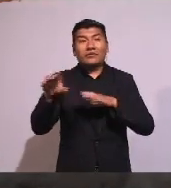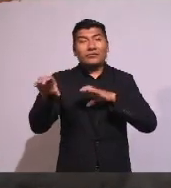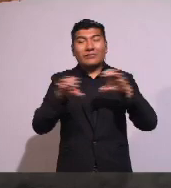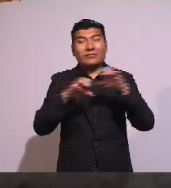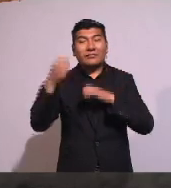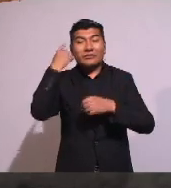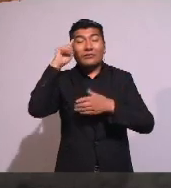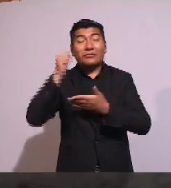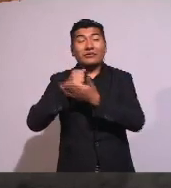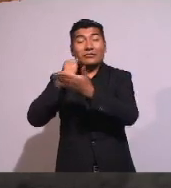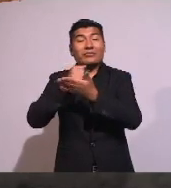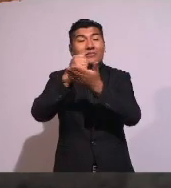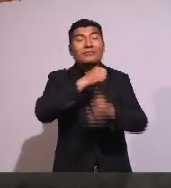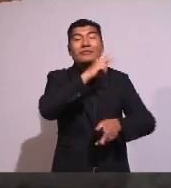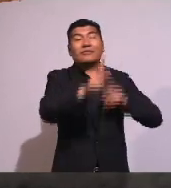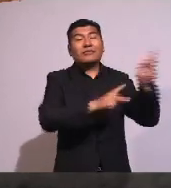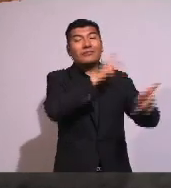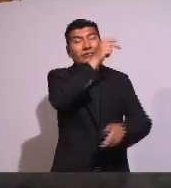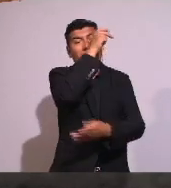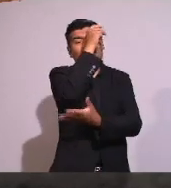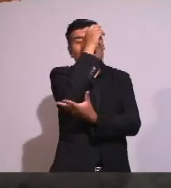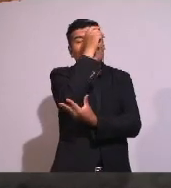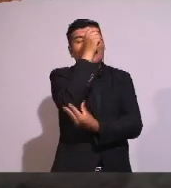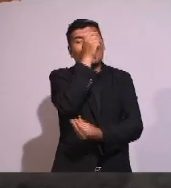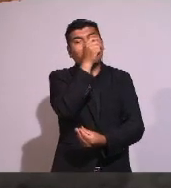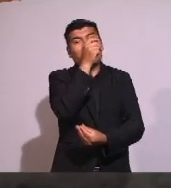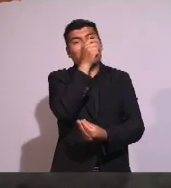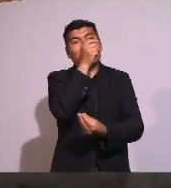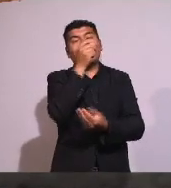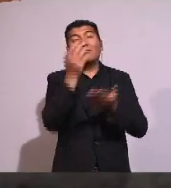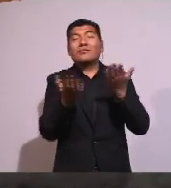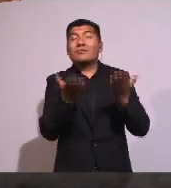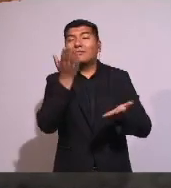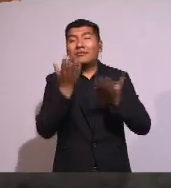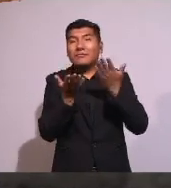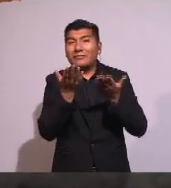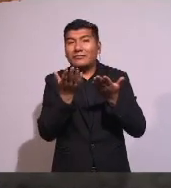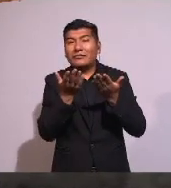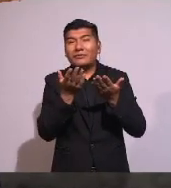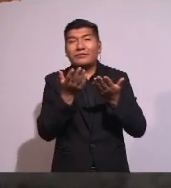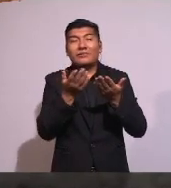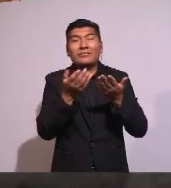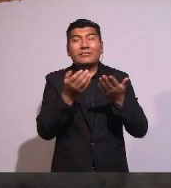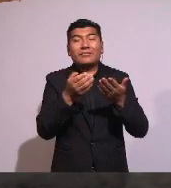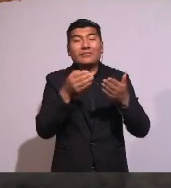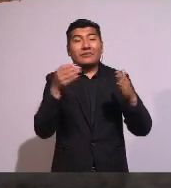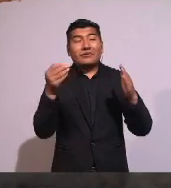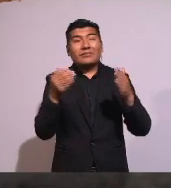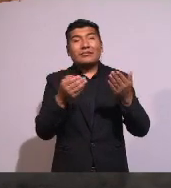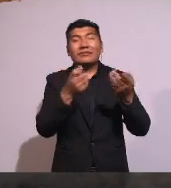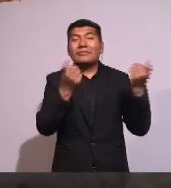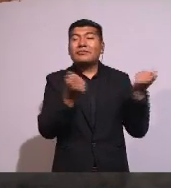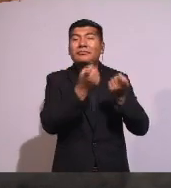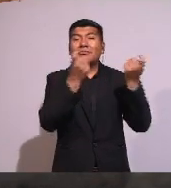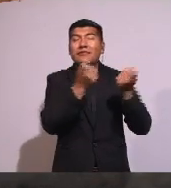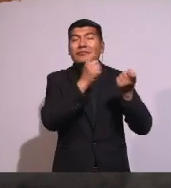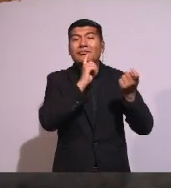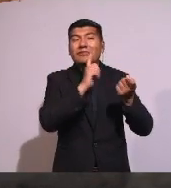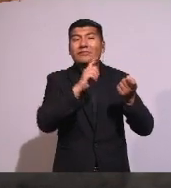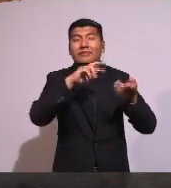hacen para ayudar a los demás, a los pobres. Quizás el mayor pecado contra los pobres sea la